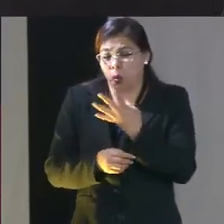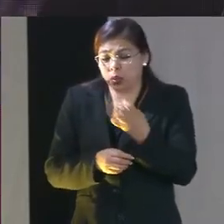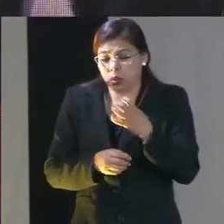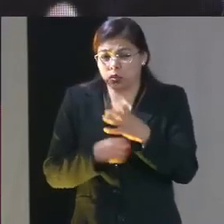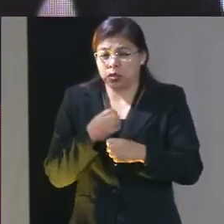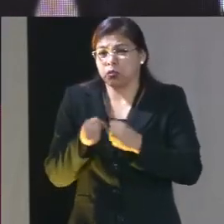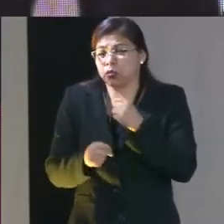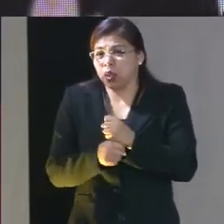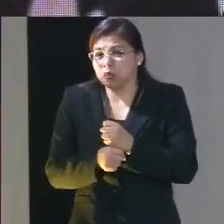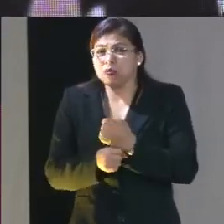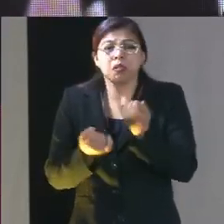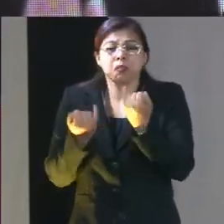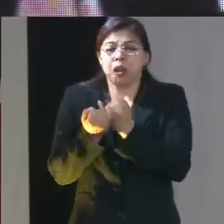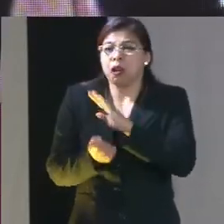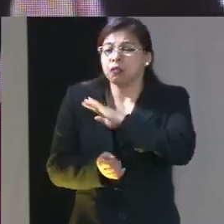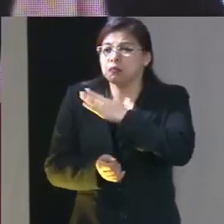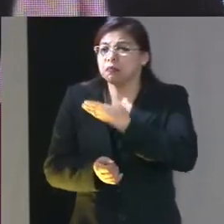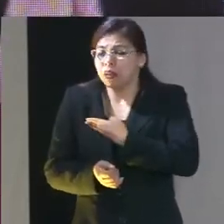durante 800 años.